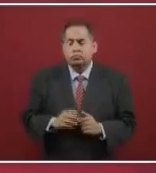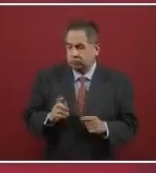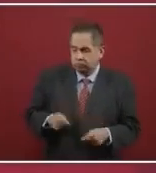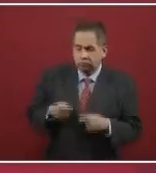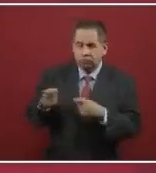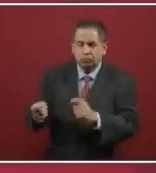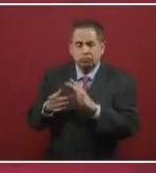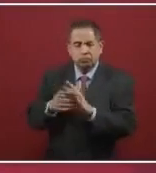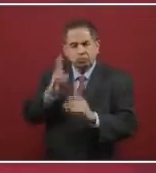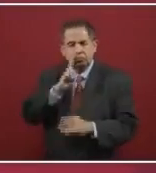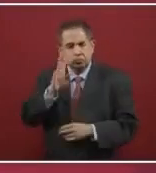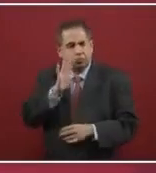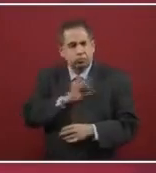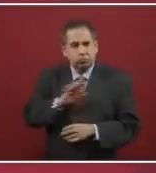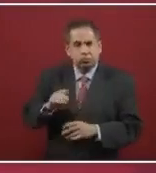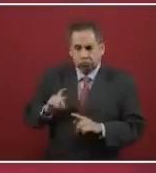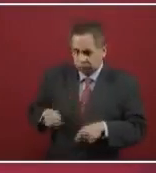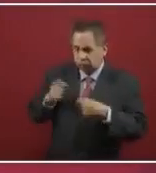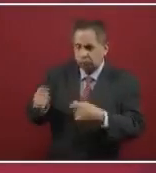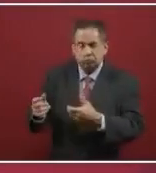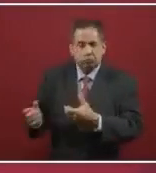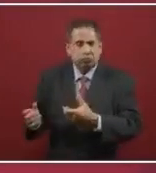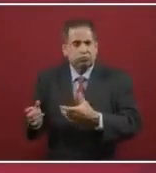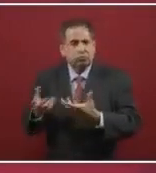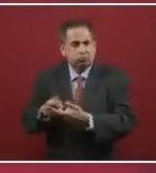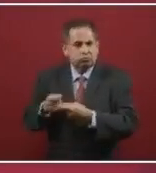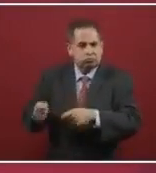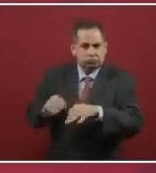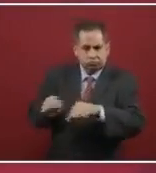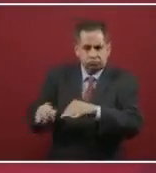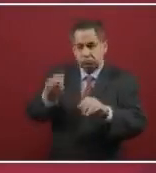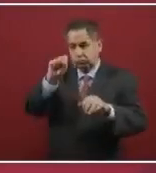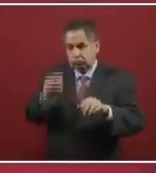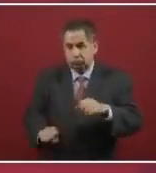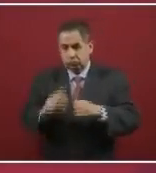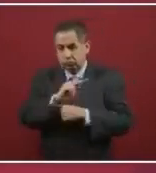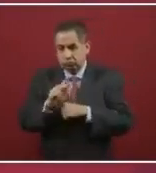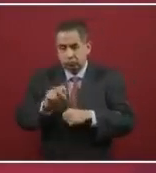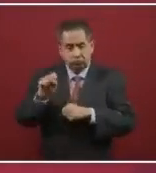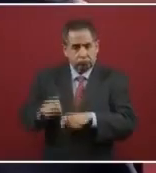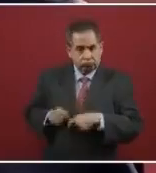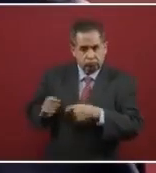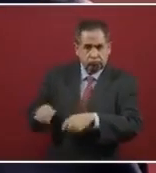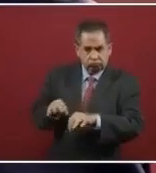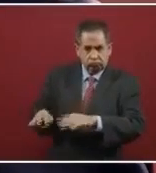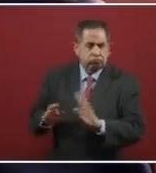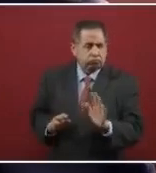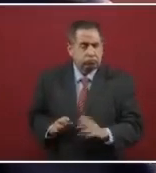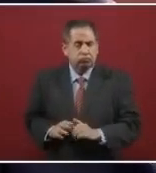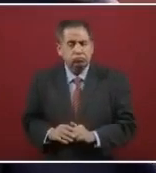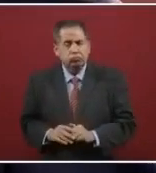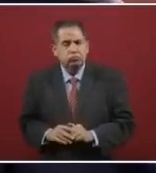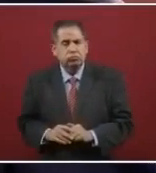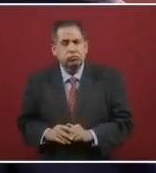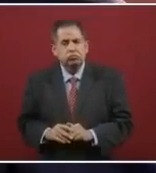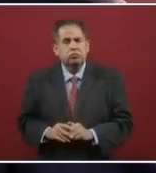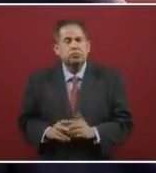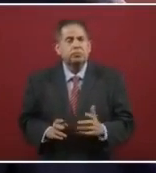otorgando posibilidades para que trabajen en el sur del país, porque es un